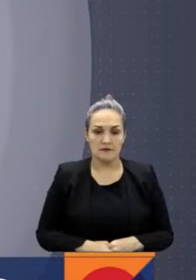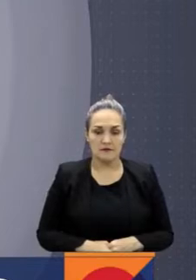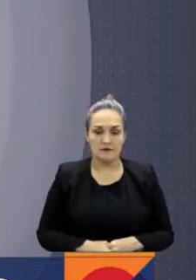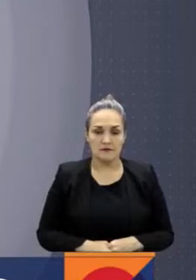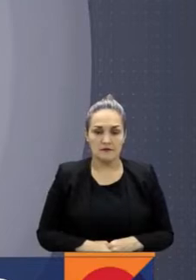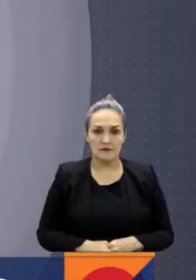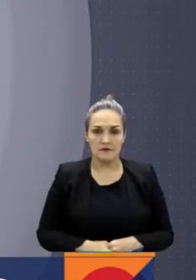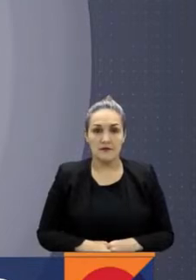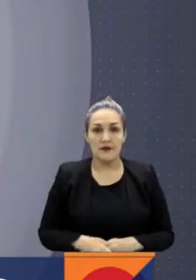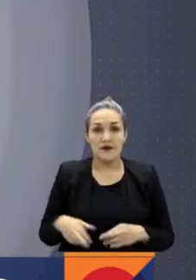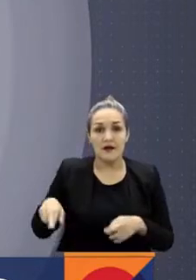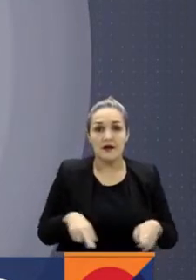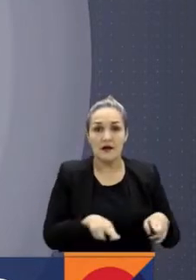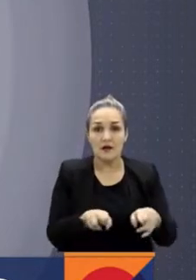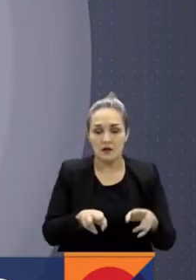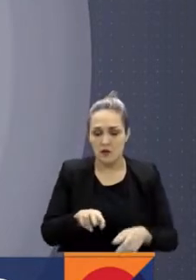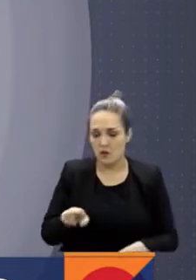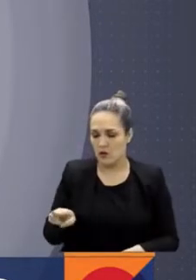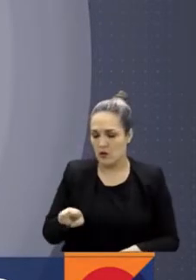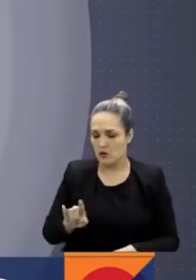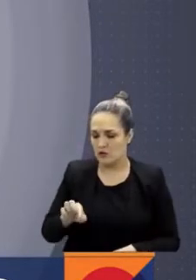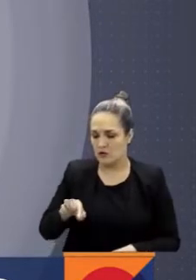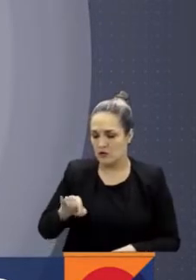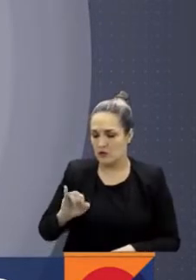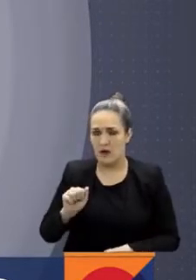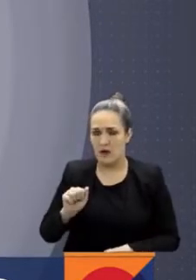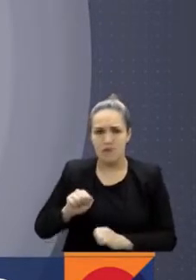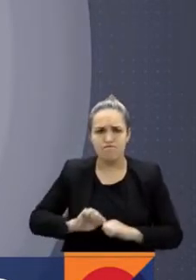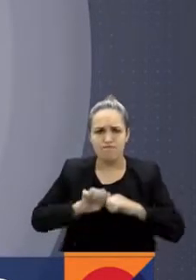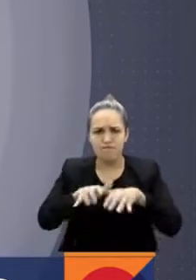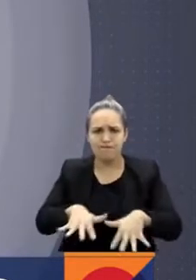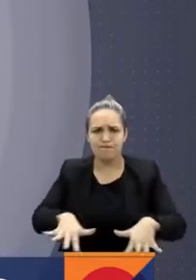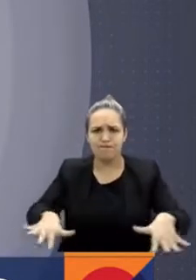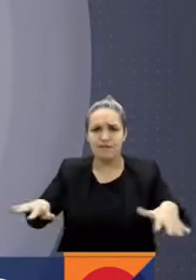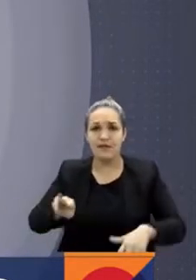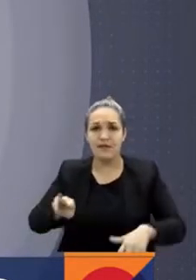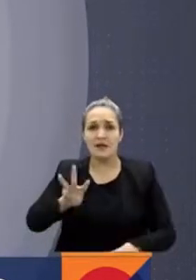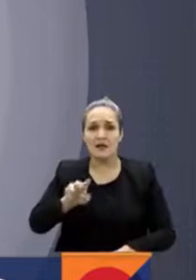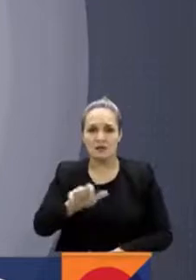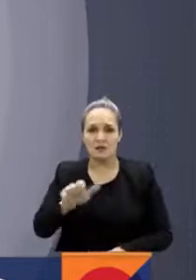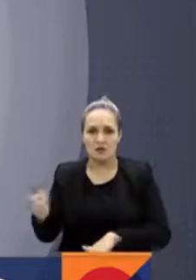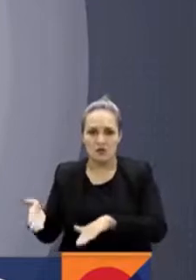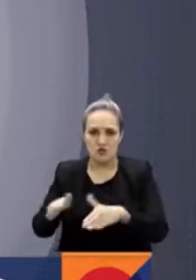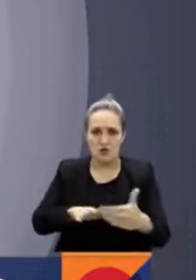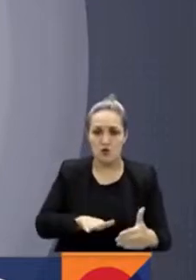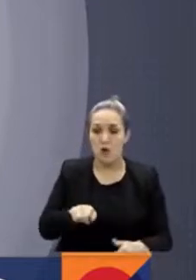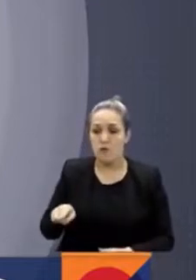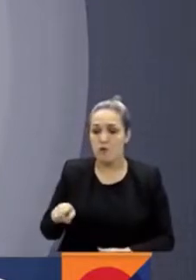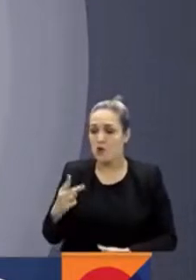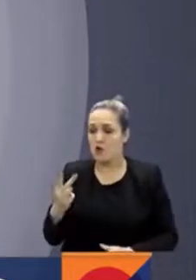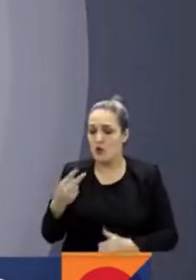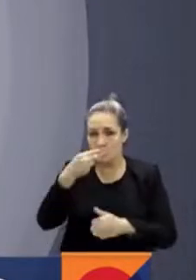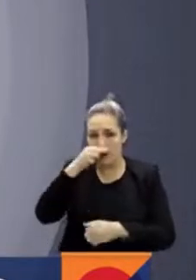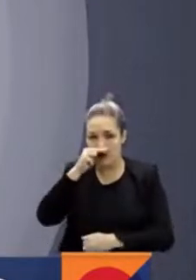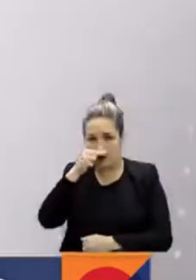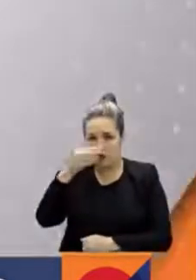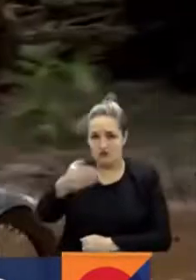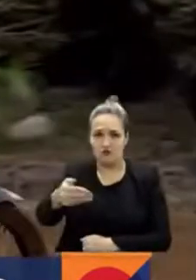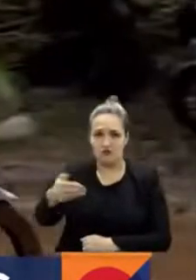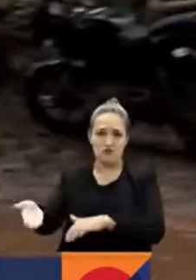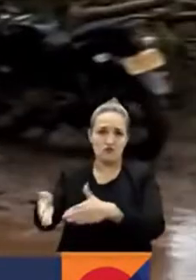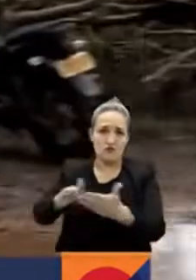El río Supía se desbordó y dejó 3 personas muertas, entre ellas 2 niños. Autoridades atienden